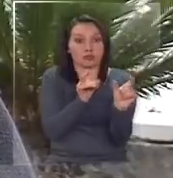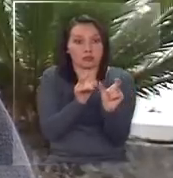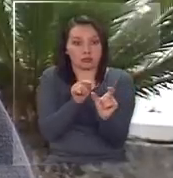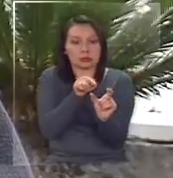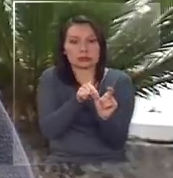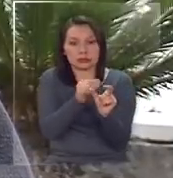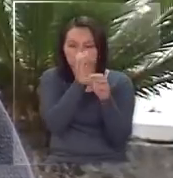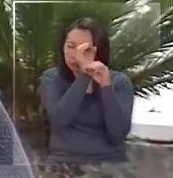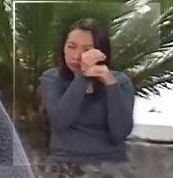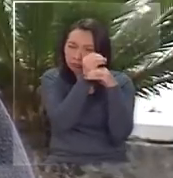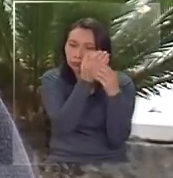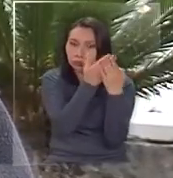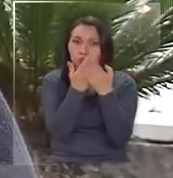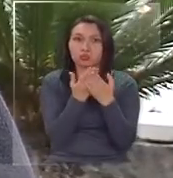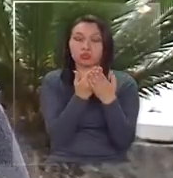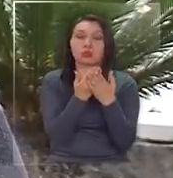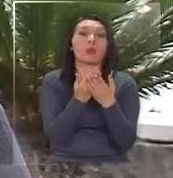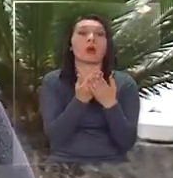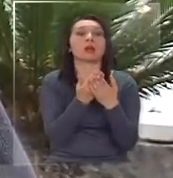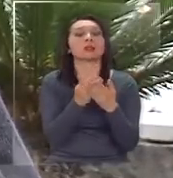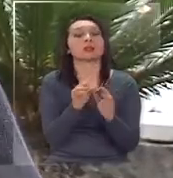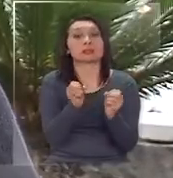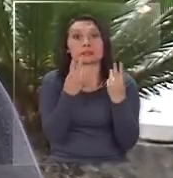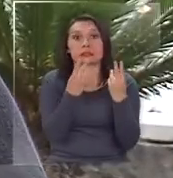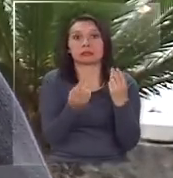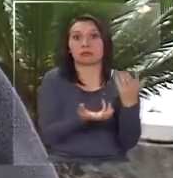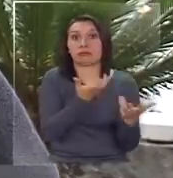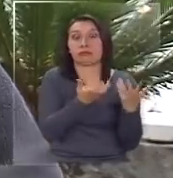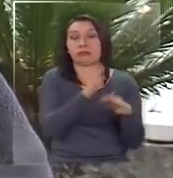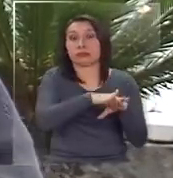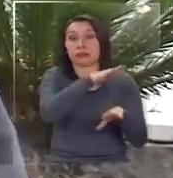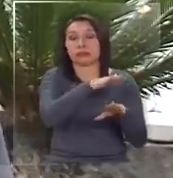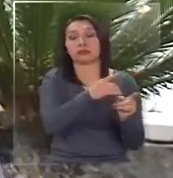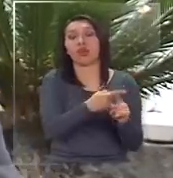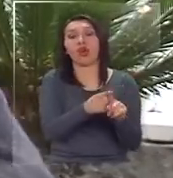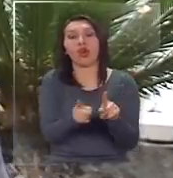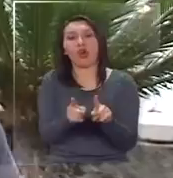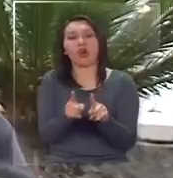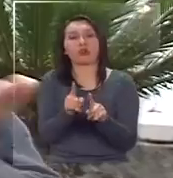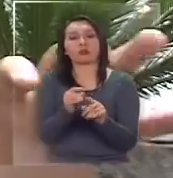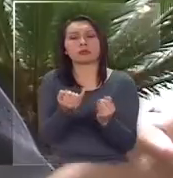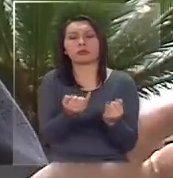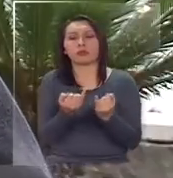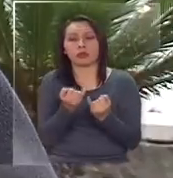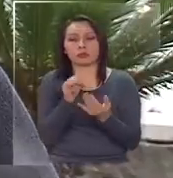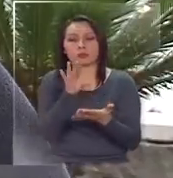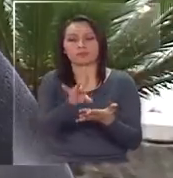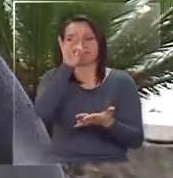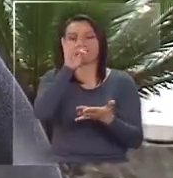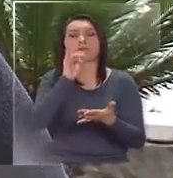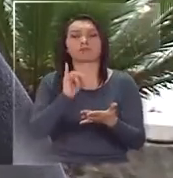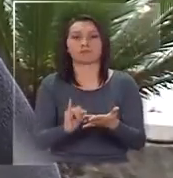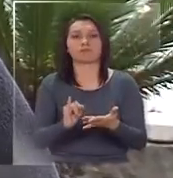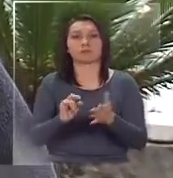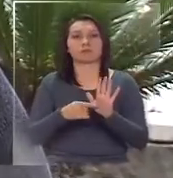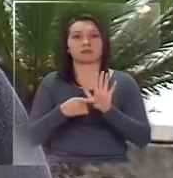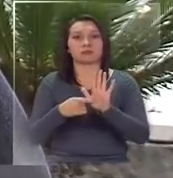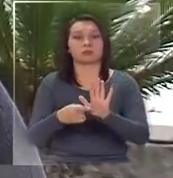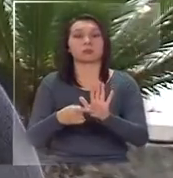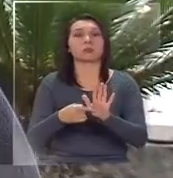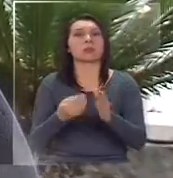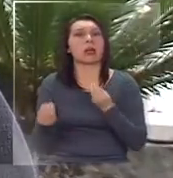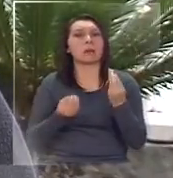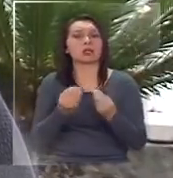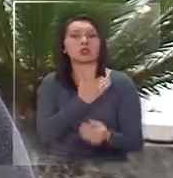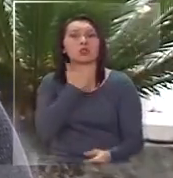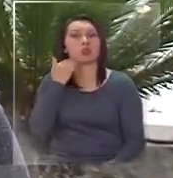sobrevivieron a la cremación, y además también una serie de otros marcadores demostrarían que efectivamente la causa de